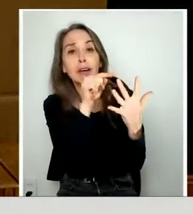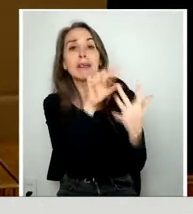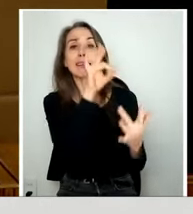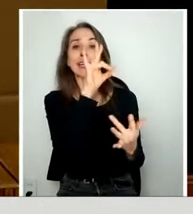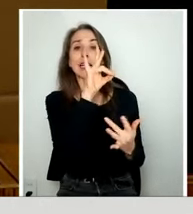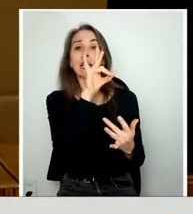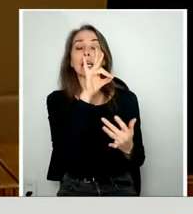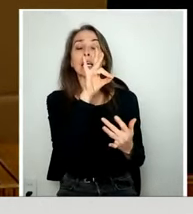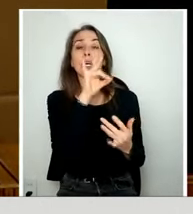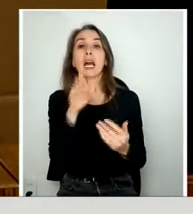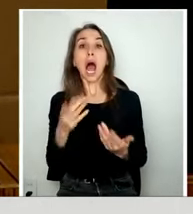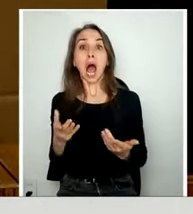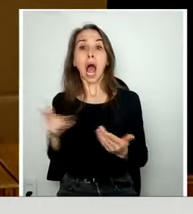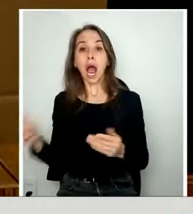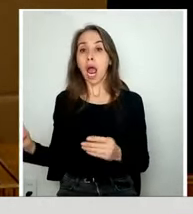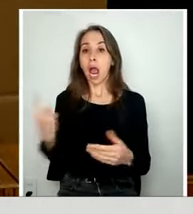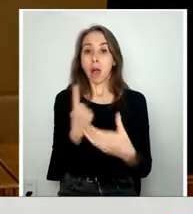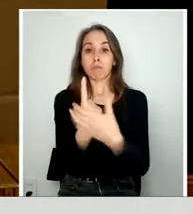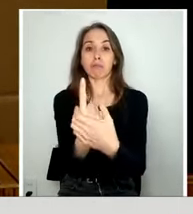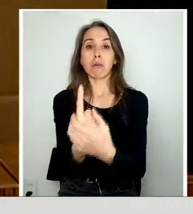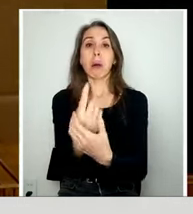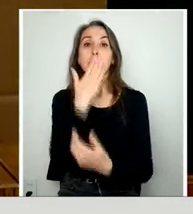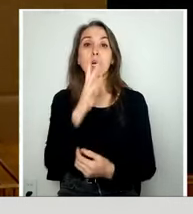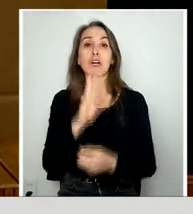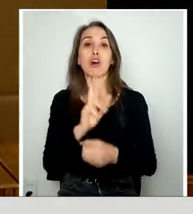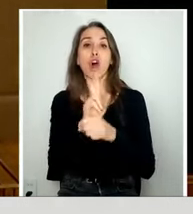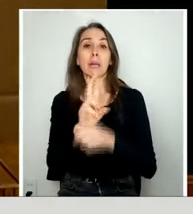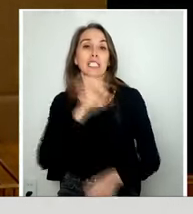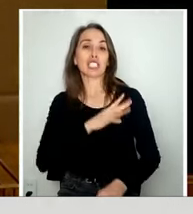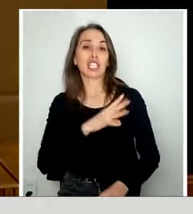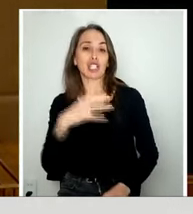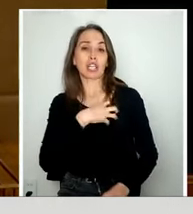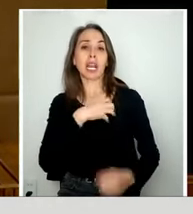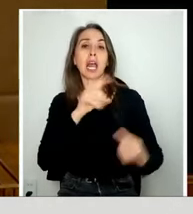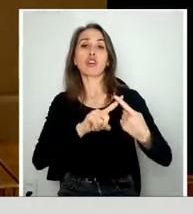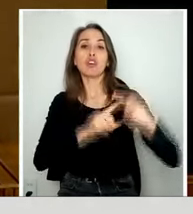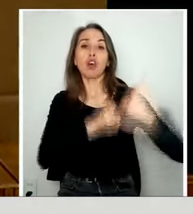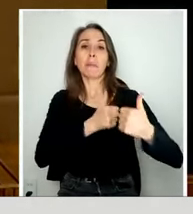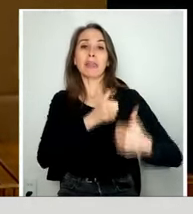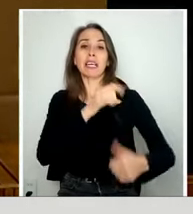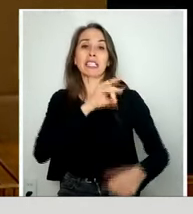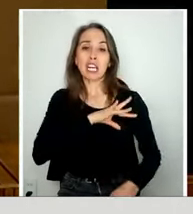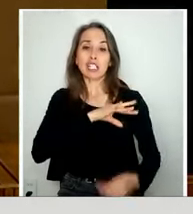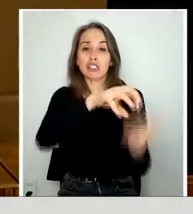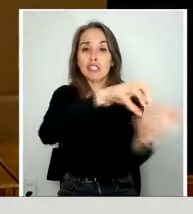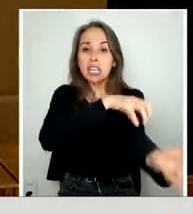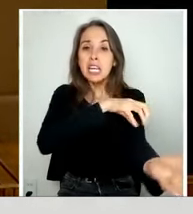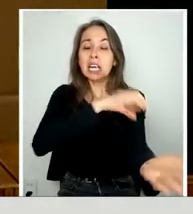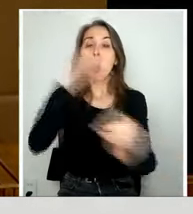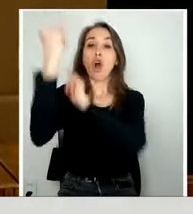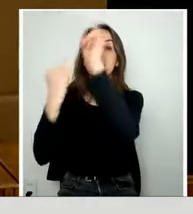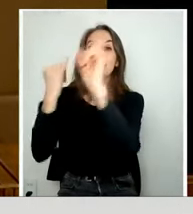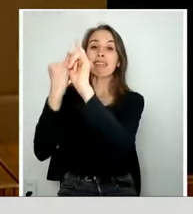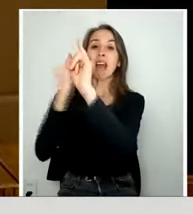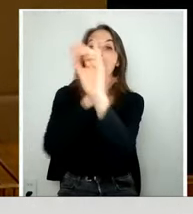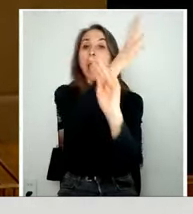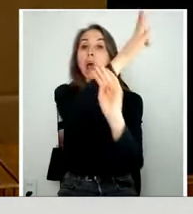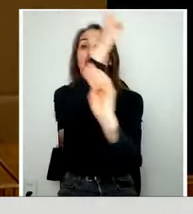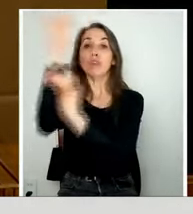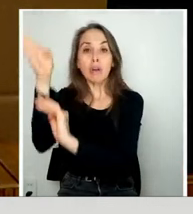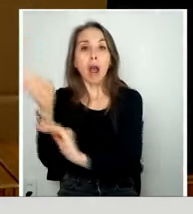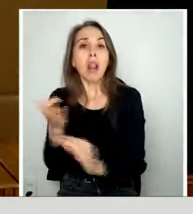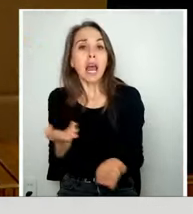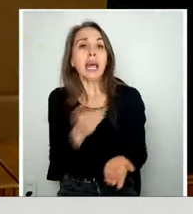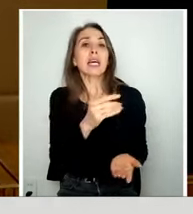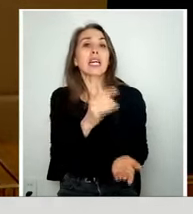representación en las diversas competencias nacionales e internacionales le debemos generar las condiciones porque muchas veces nos quedamos